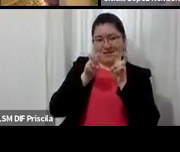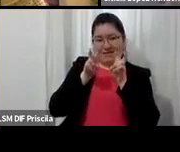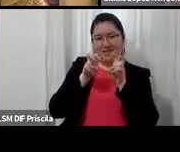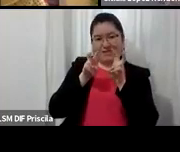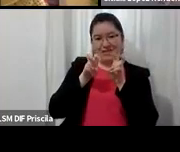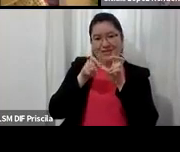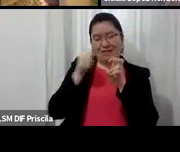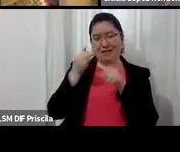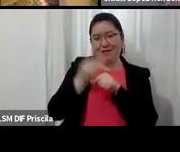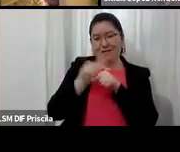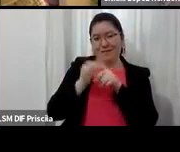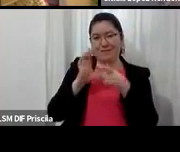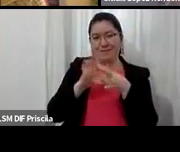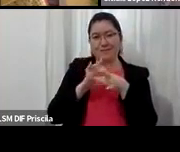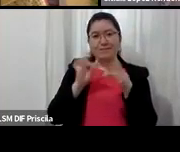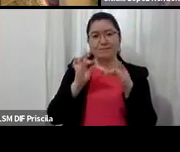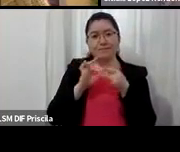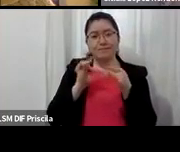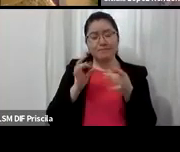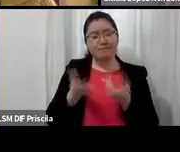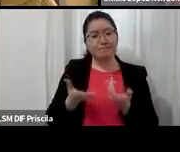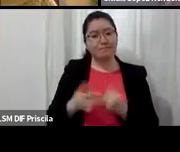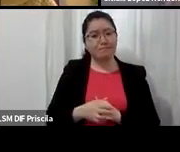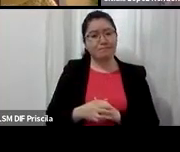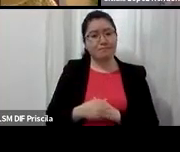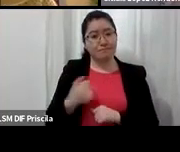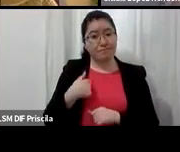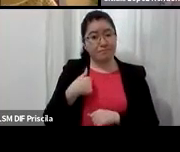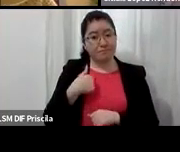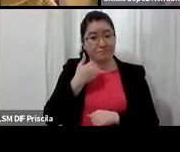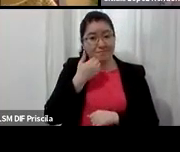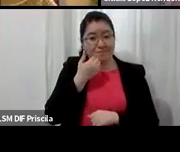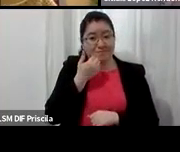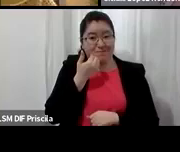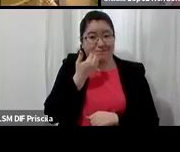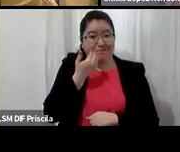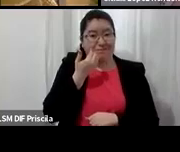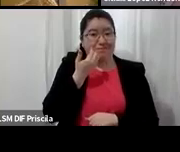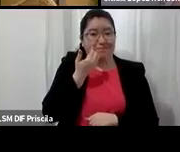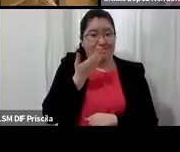estamos planteando. Querría yo sí